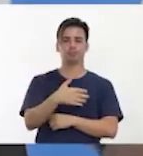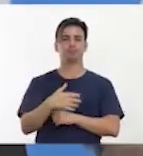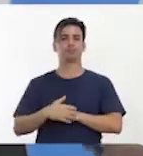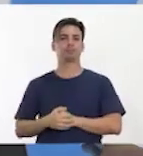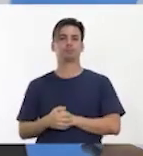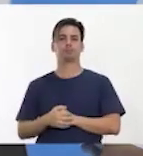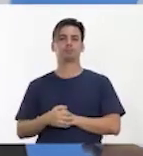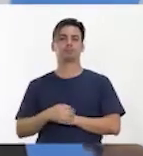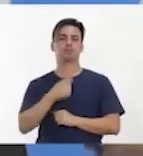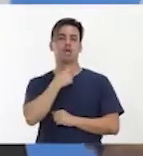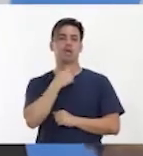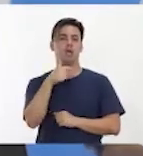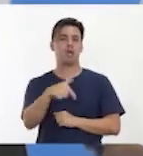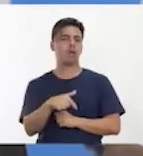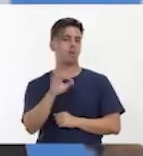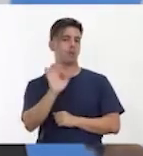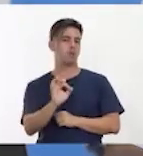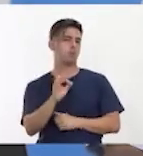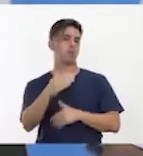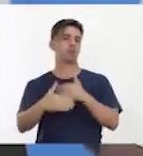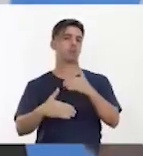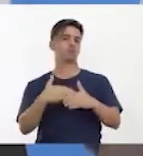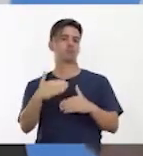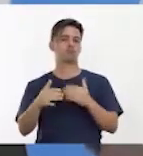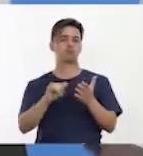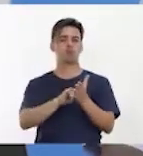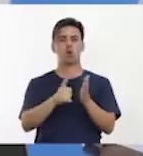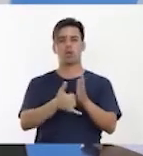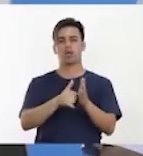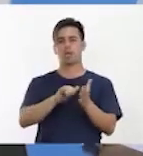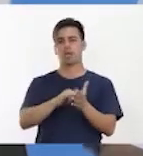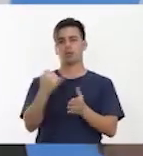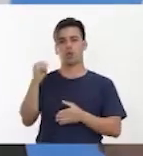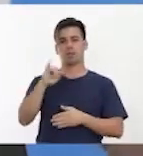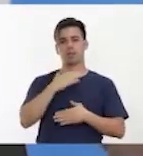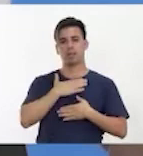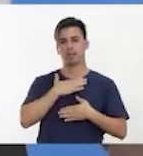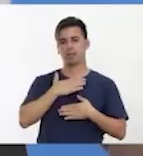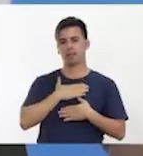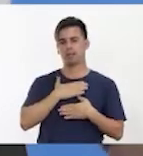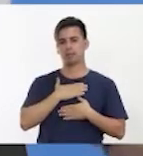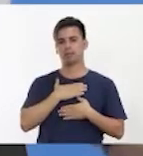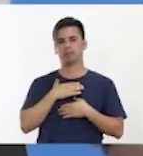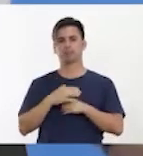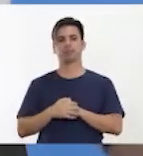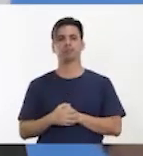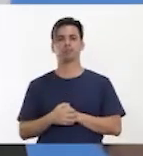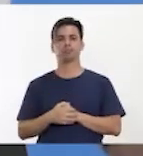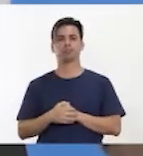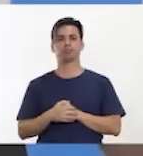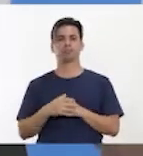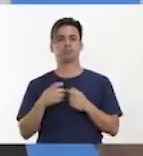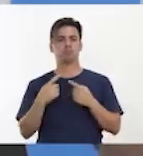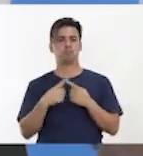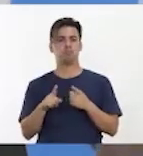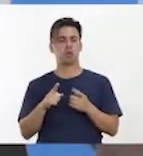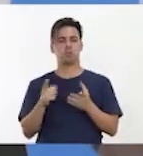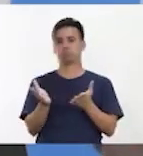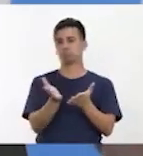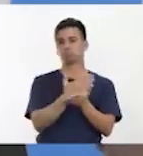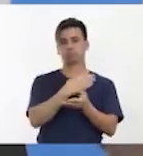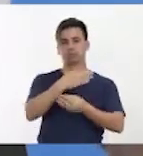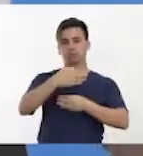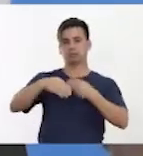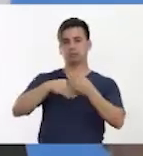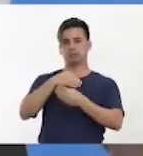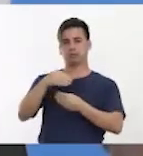Paraguay, en el cual se desarrolla un proyecto nacionalista independiente que no tiene nada que ver con